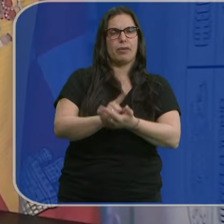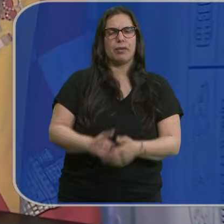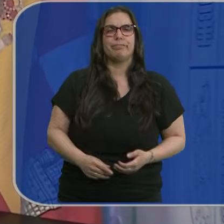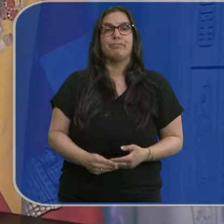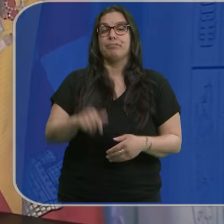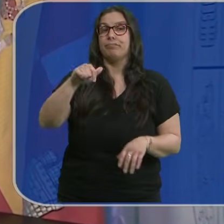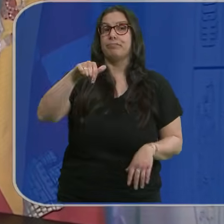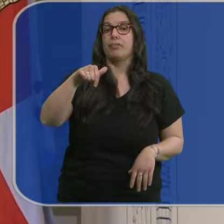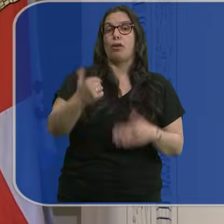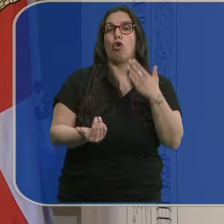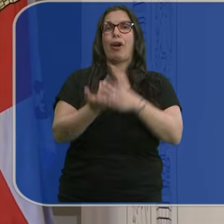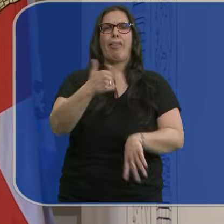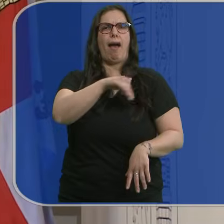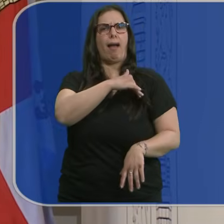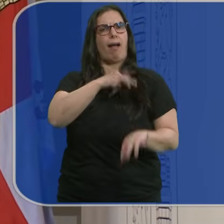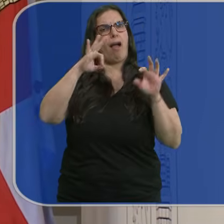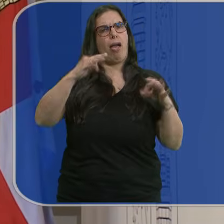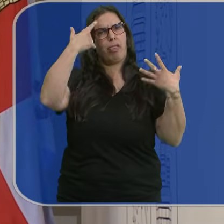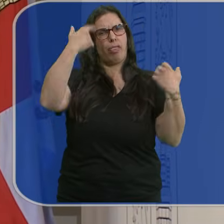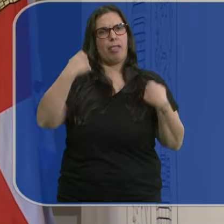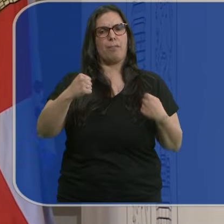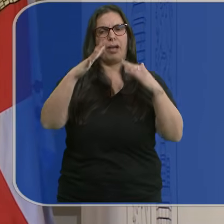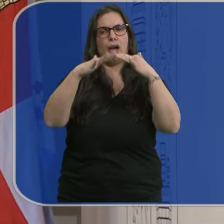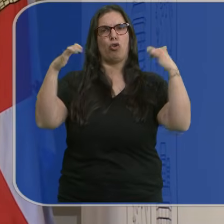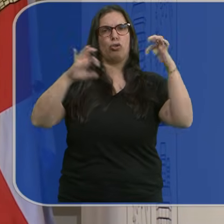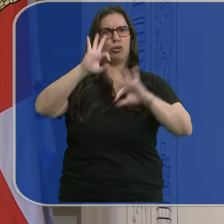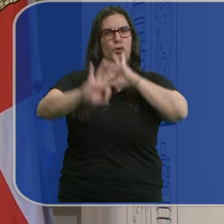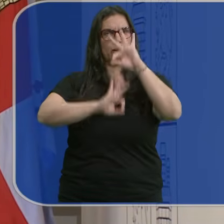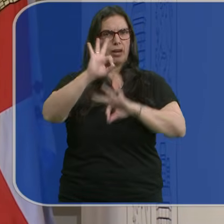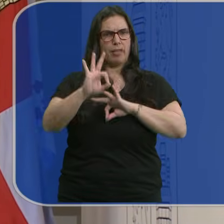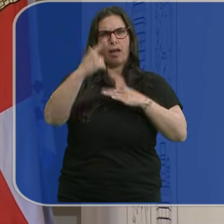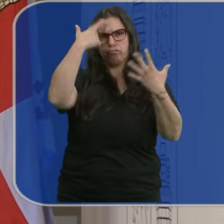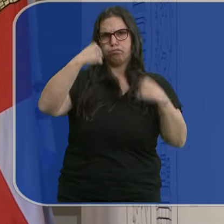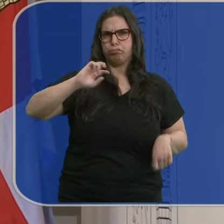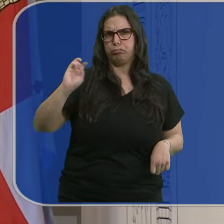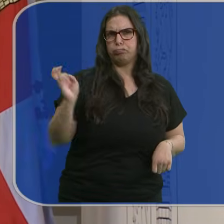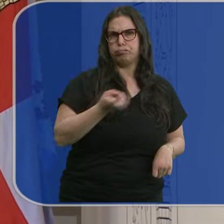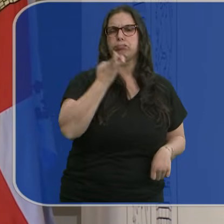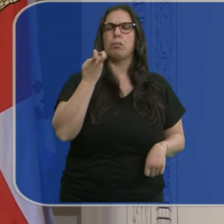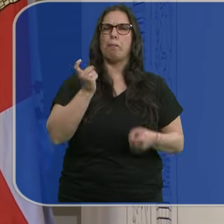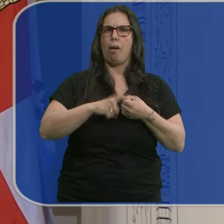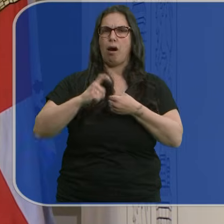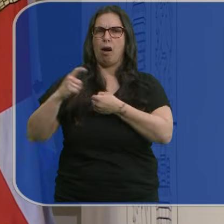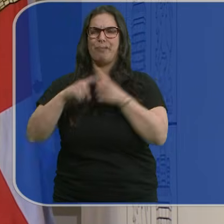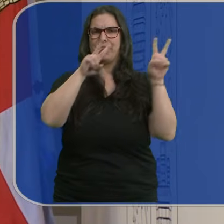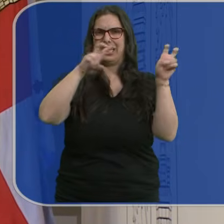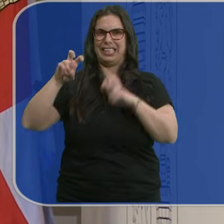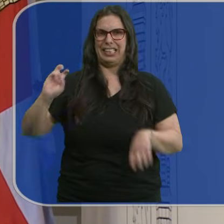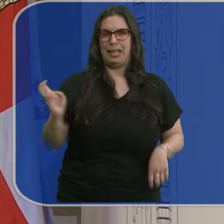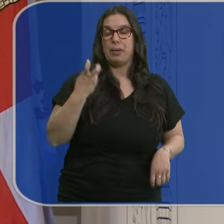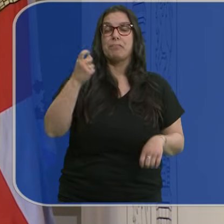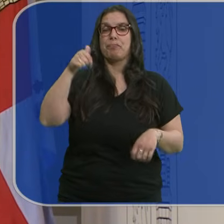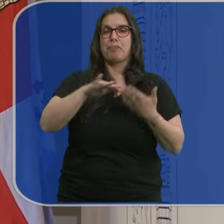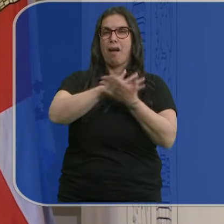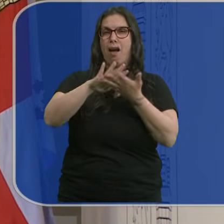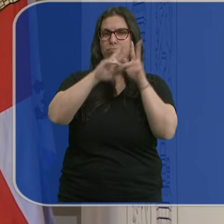Sí, una jornada académica que se ha celebrado aquí en las Cortes y que ha contado con numerosos expertos de diferentes materias. Aquí se han